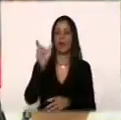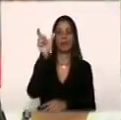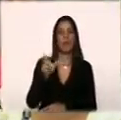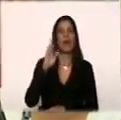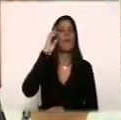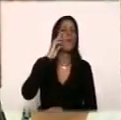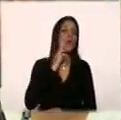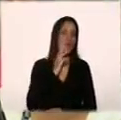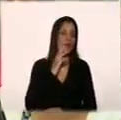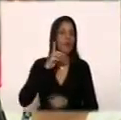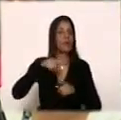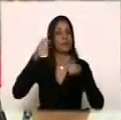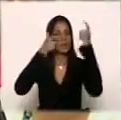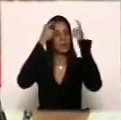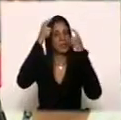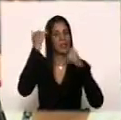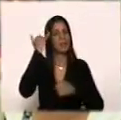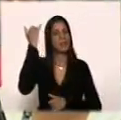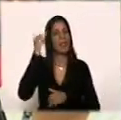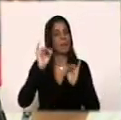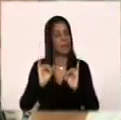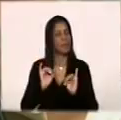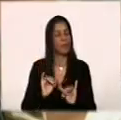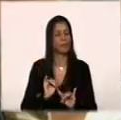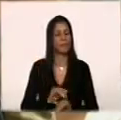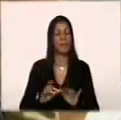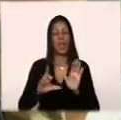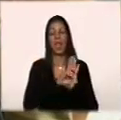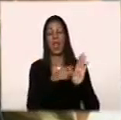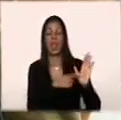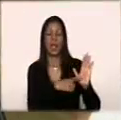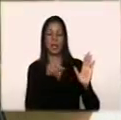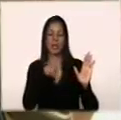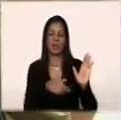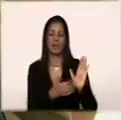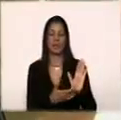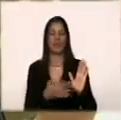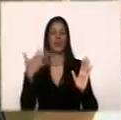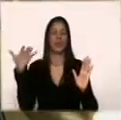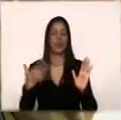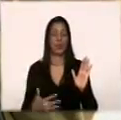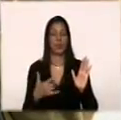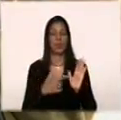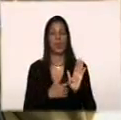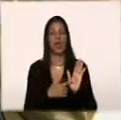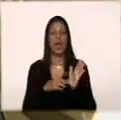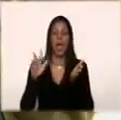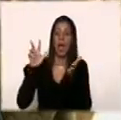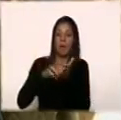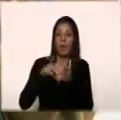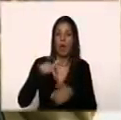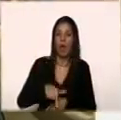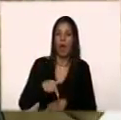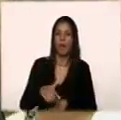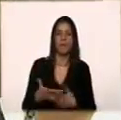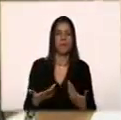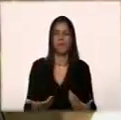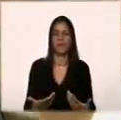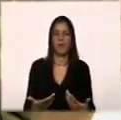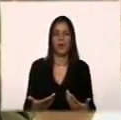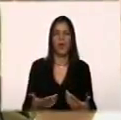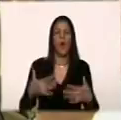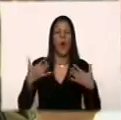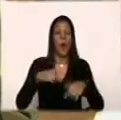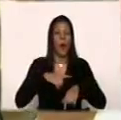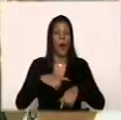el comandante Hugo Chávez. Pero además esta ley se da en medio, se la vamos a aprobar en medio de lo que ya es un